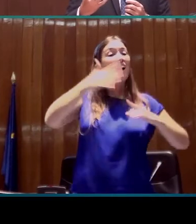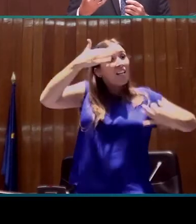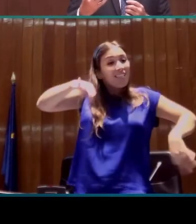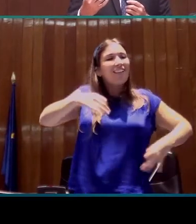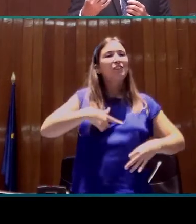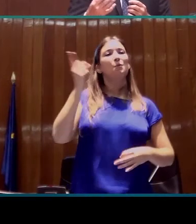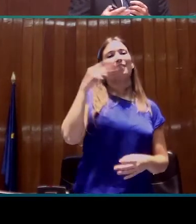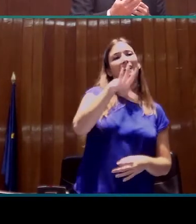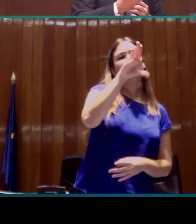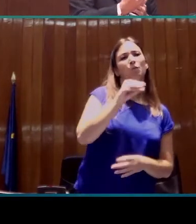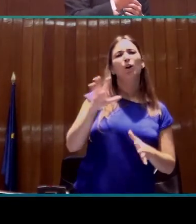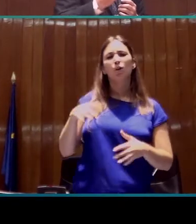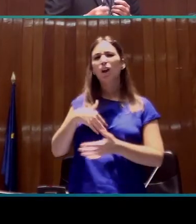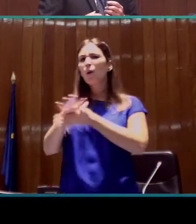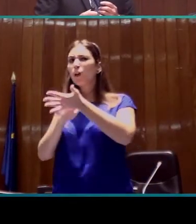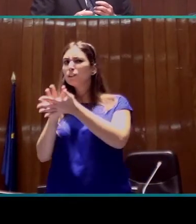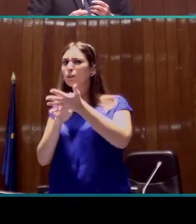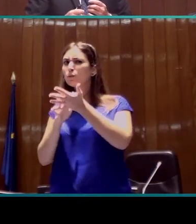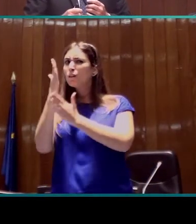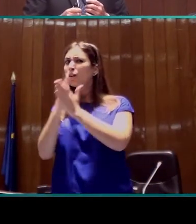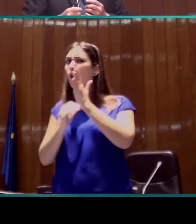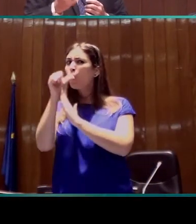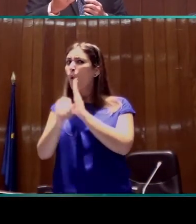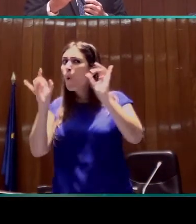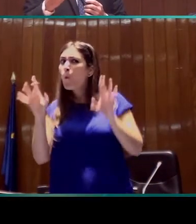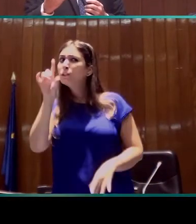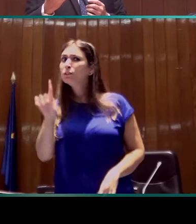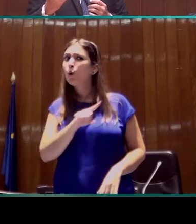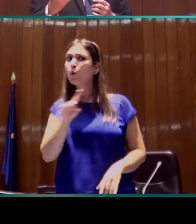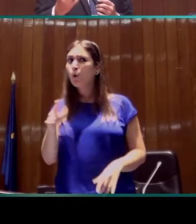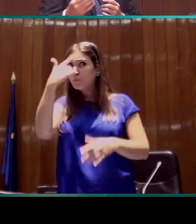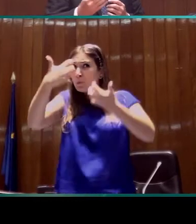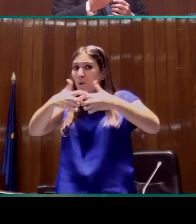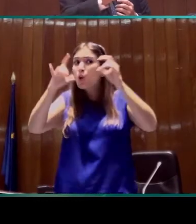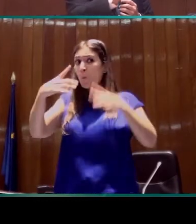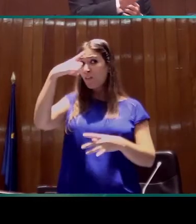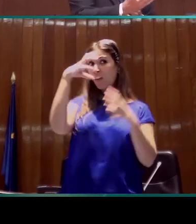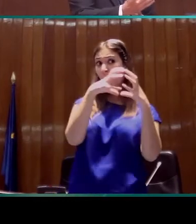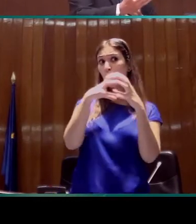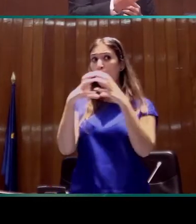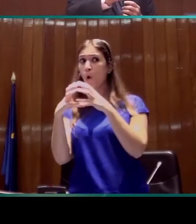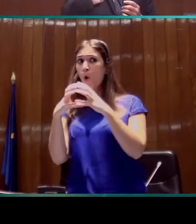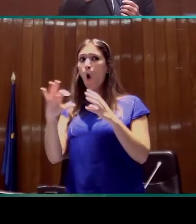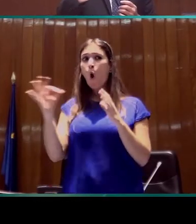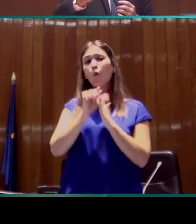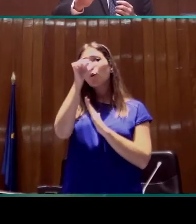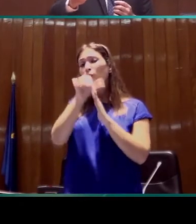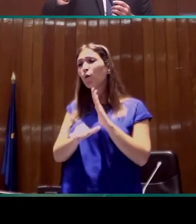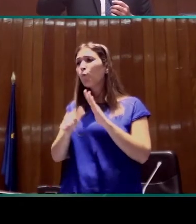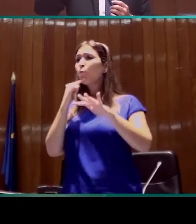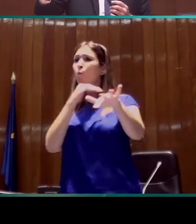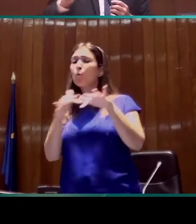los parámetros configuracionales? Y ¿procesamos de la misma forma entonces la configuración,